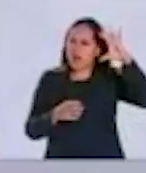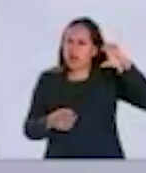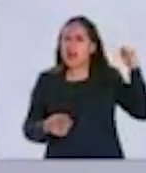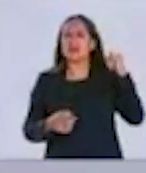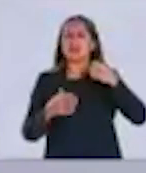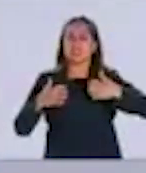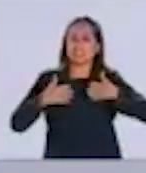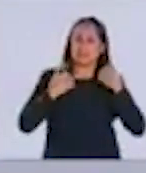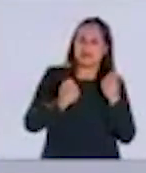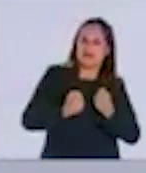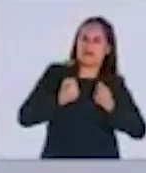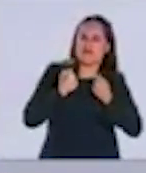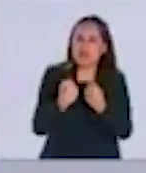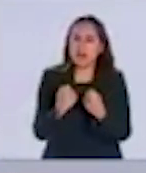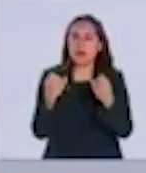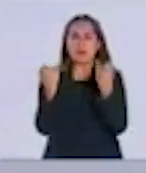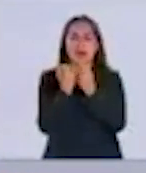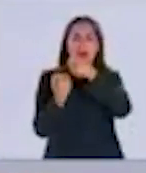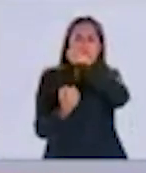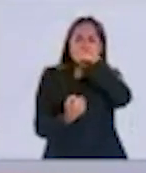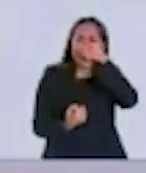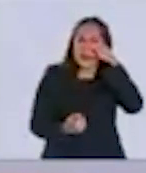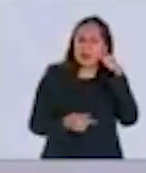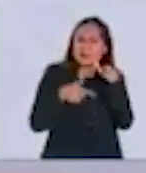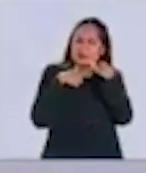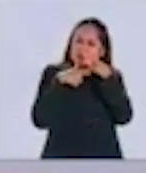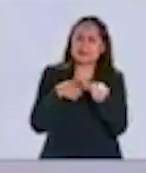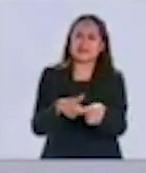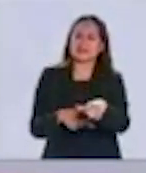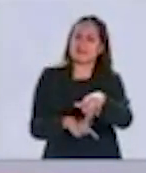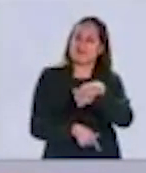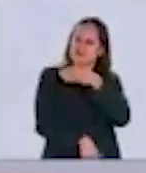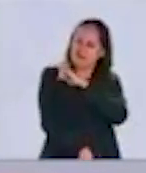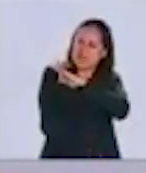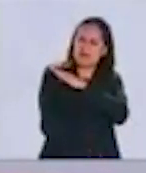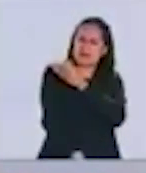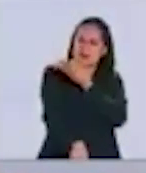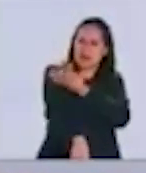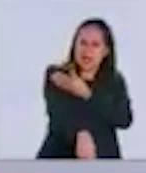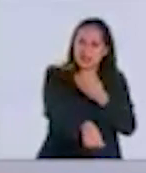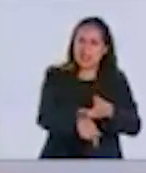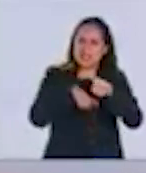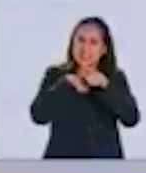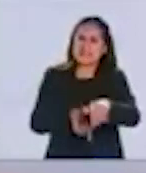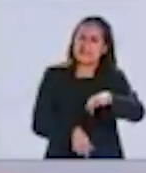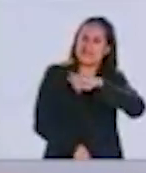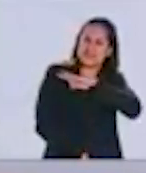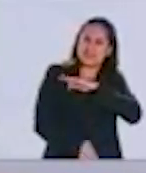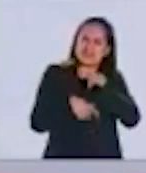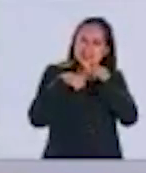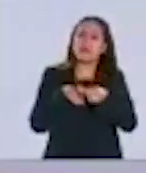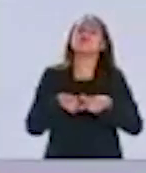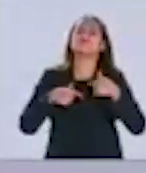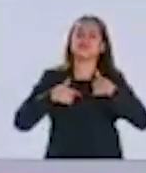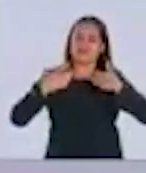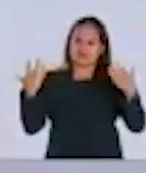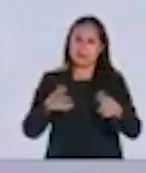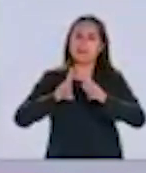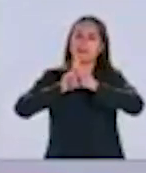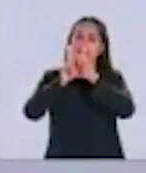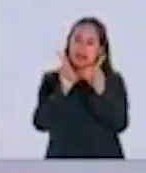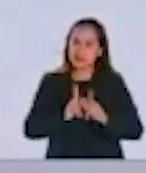la perseverancia de juárez la fe democrática de madera y lo que hoy méxico necesita es paz porque no tiene paz